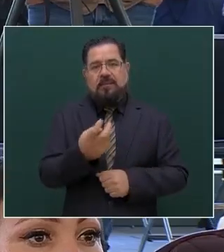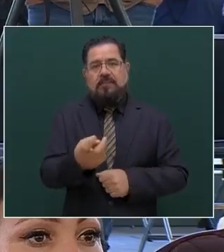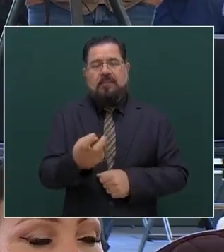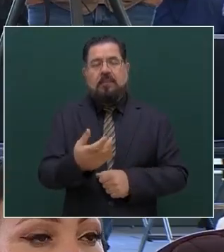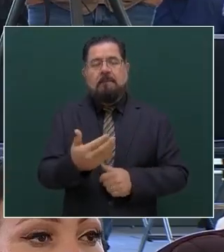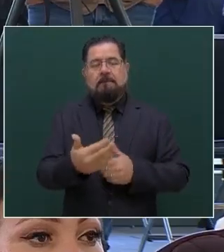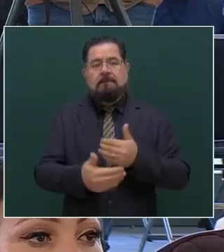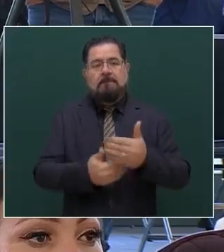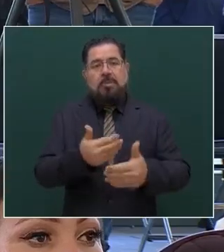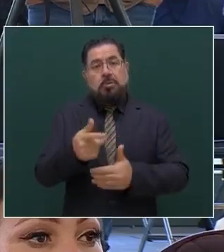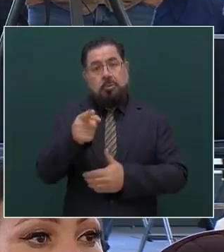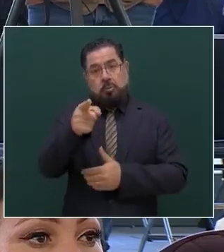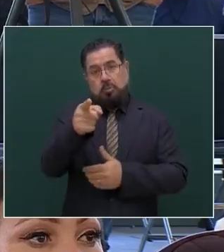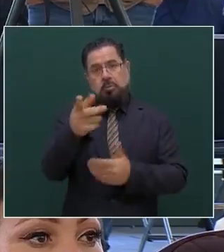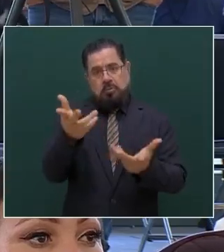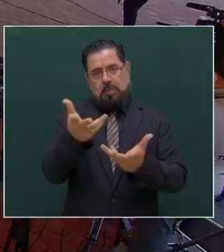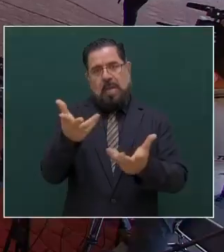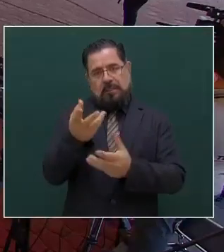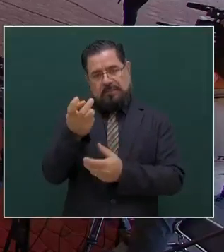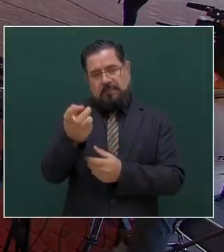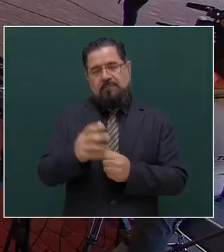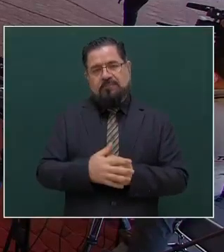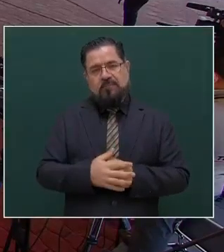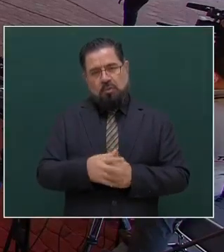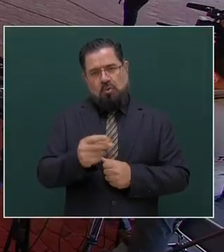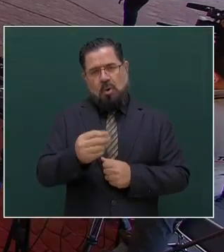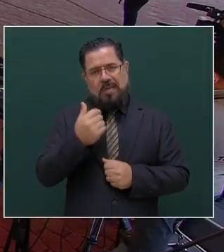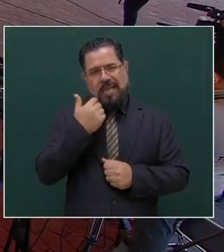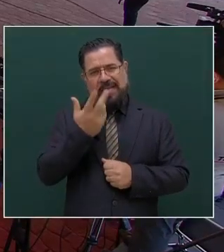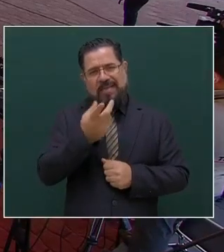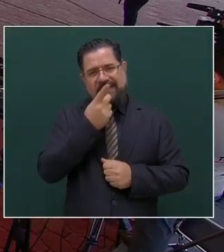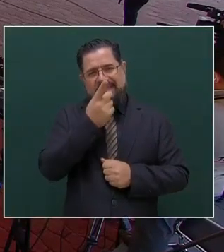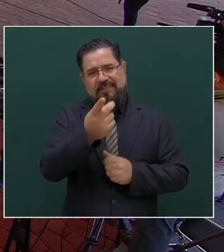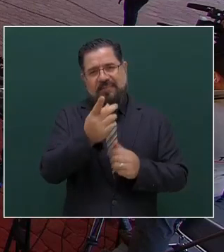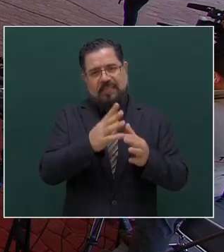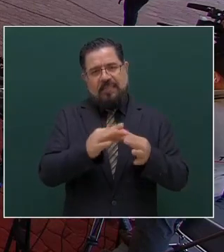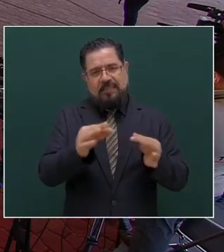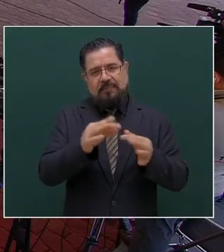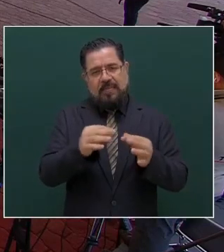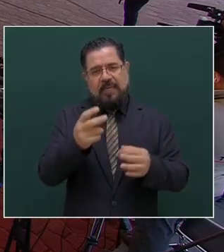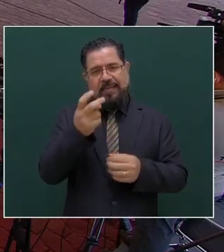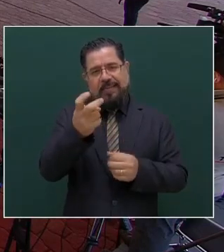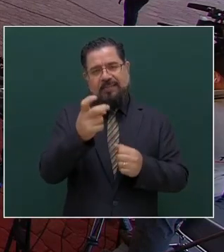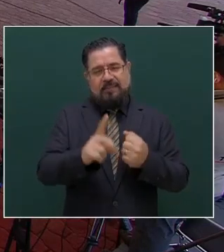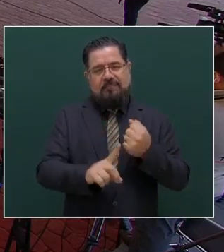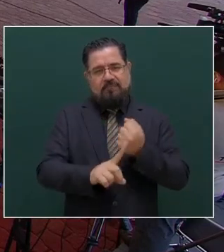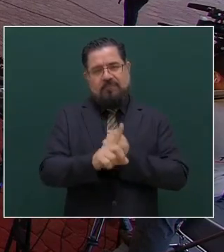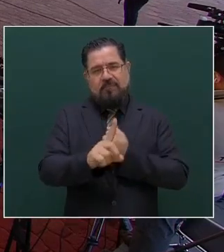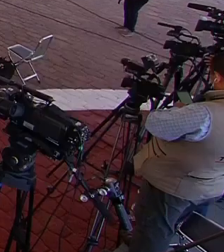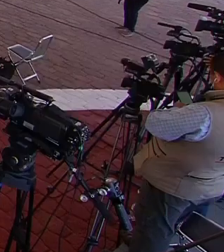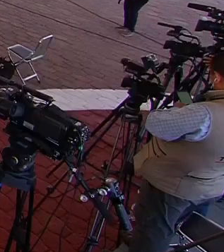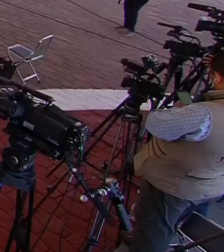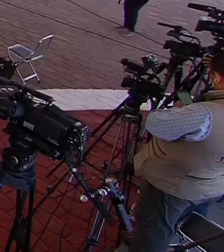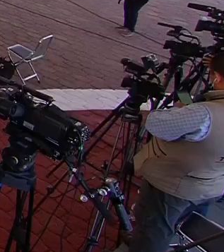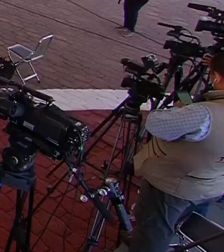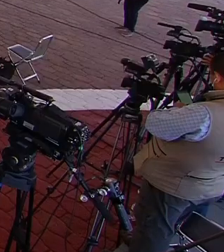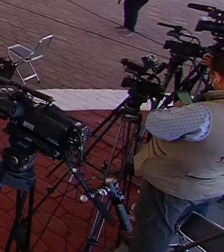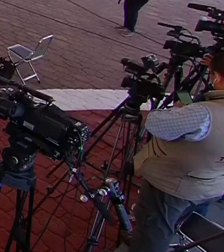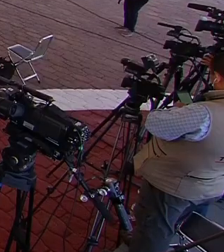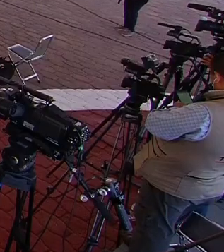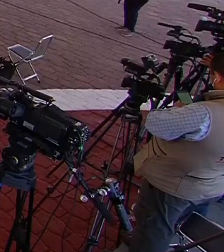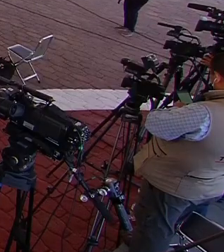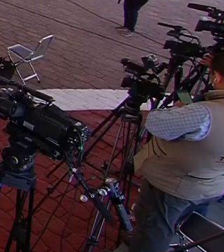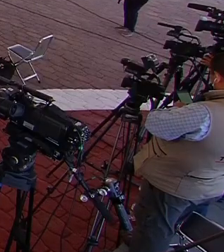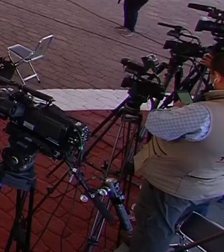el proceso que ustedes llevan, pues, también. Entonces sí quería comentarle esta situación porque, bueno, ya lo